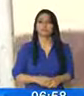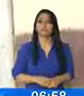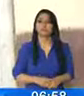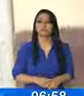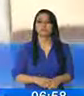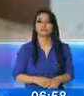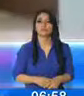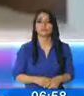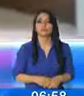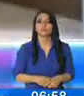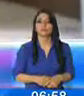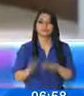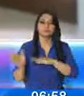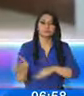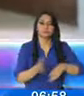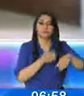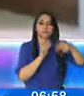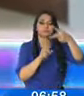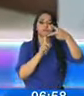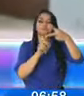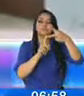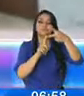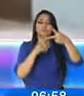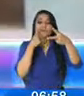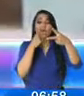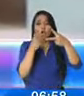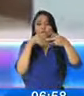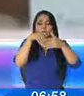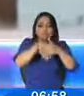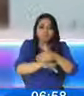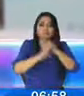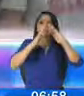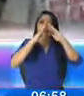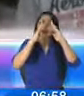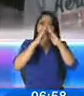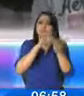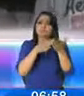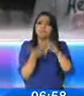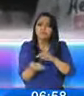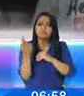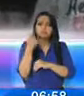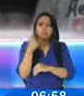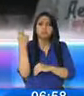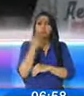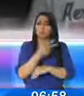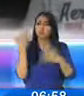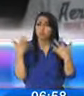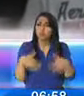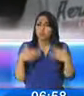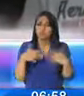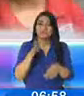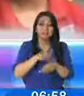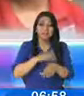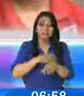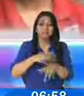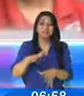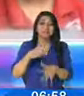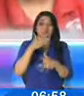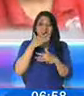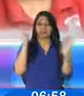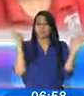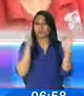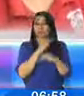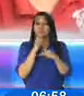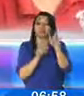familiares el segundo caso un hombre habría estado muerto por varios días dentro de su vivienda los malos olores alertaron a los